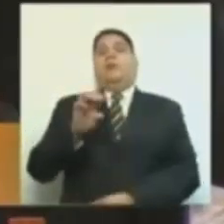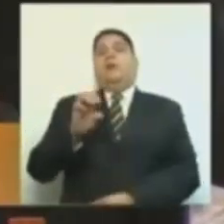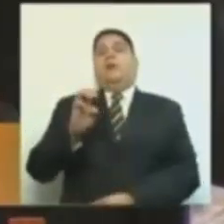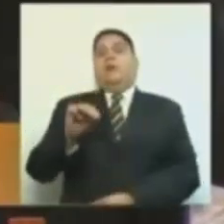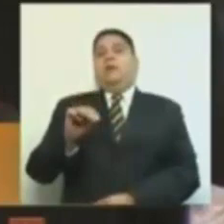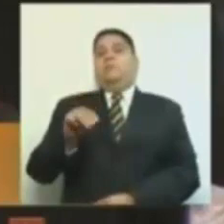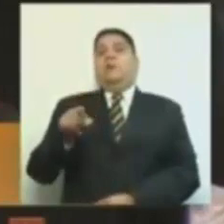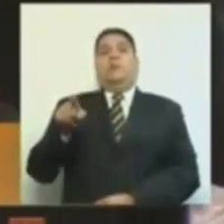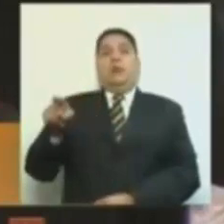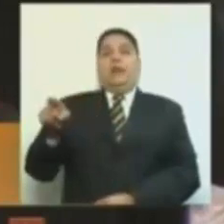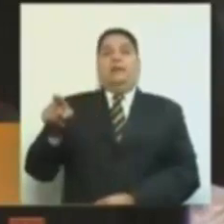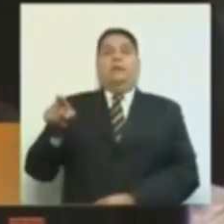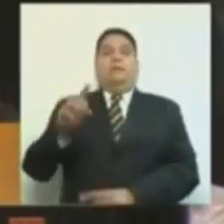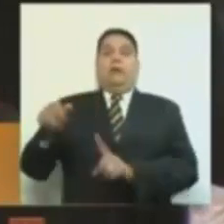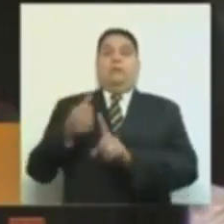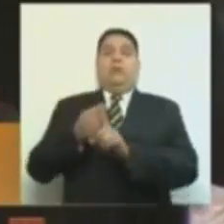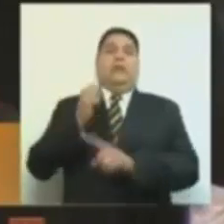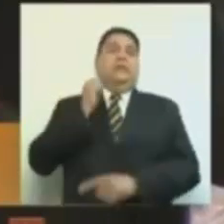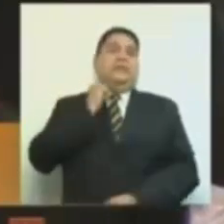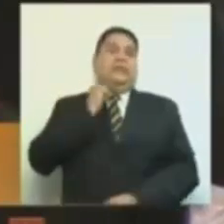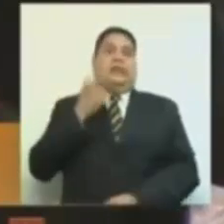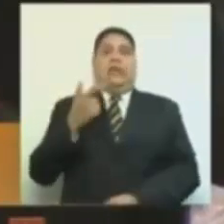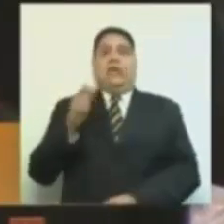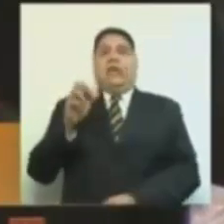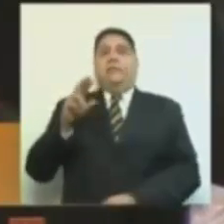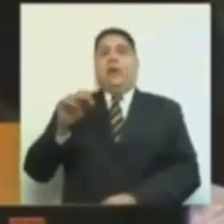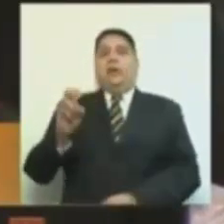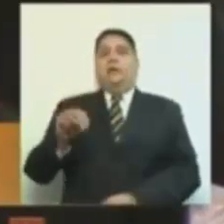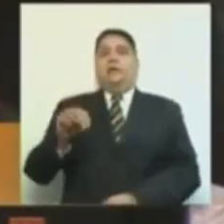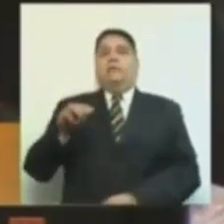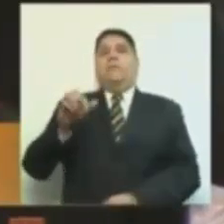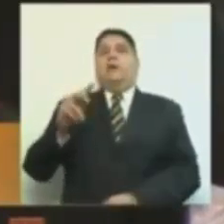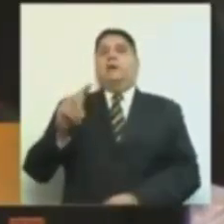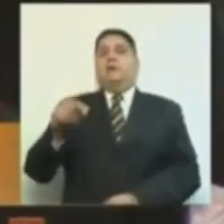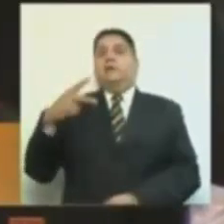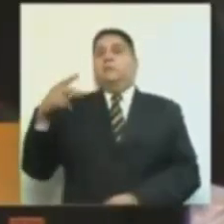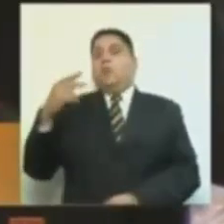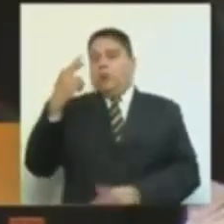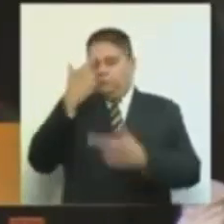por parte del senador Germán Martínez.